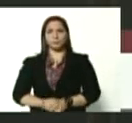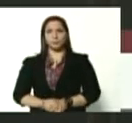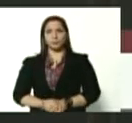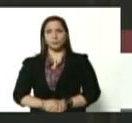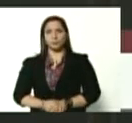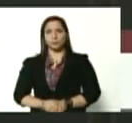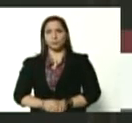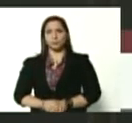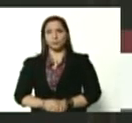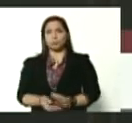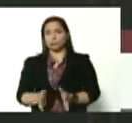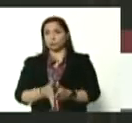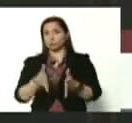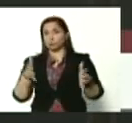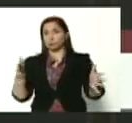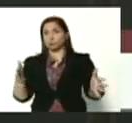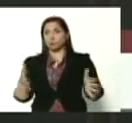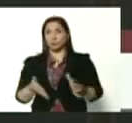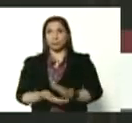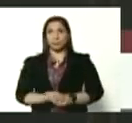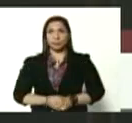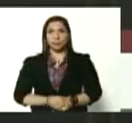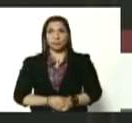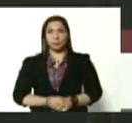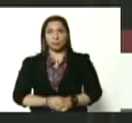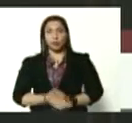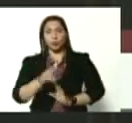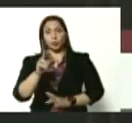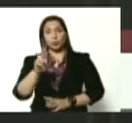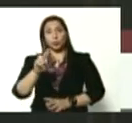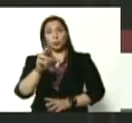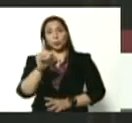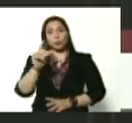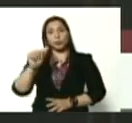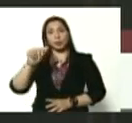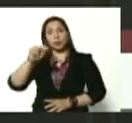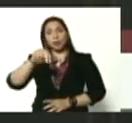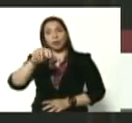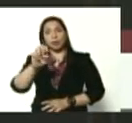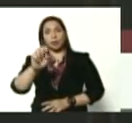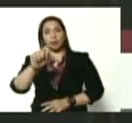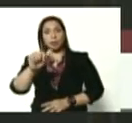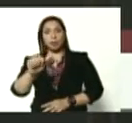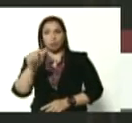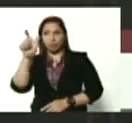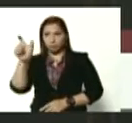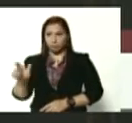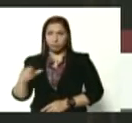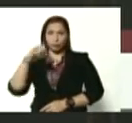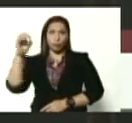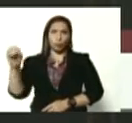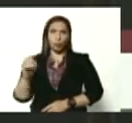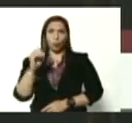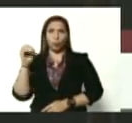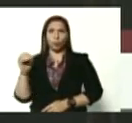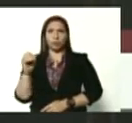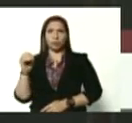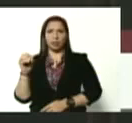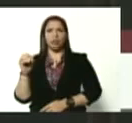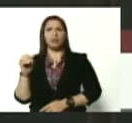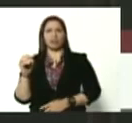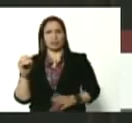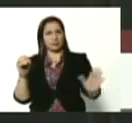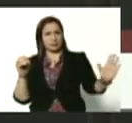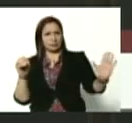grandes frentes urdaneta se venía desde occidente te venía a bermúdez desde